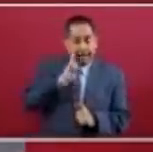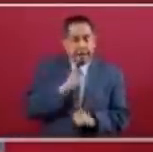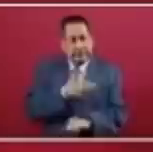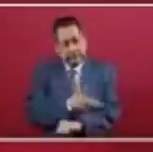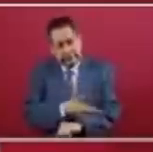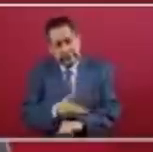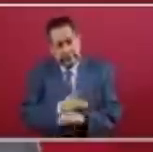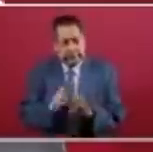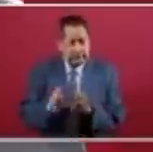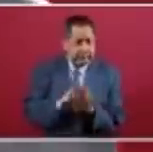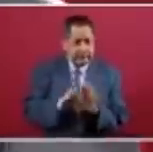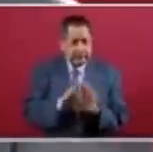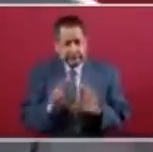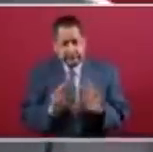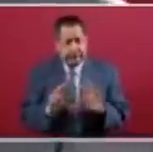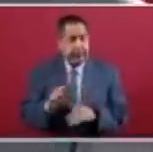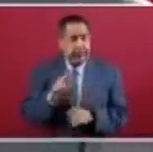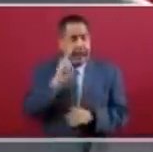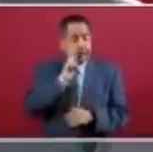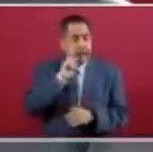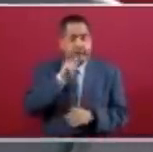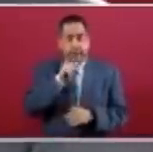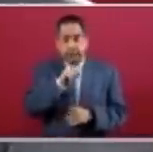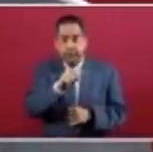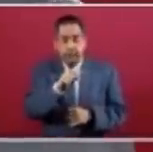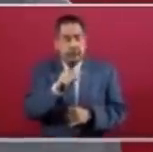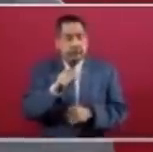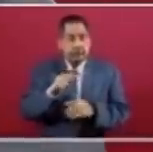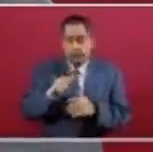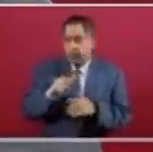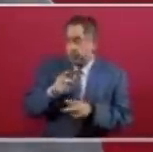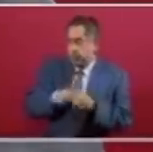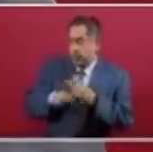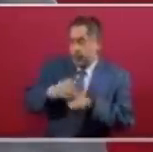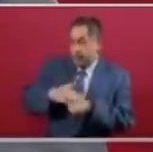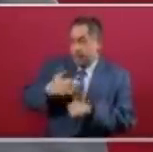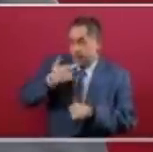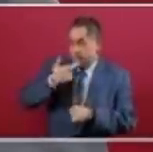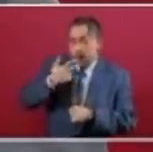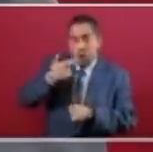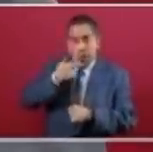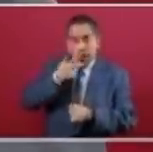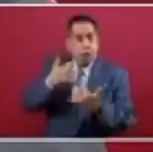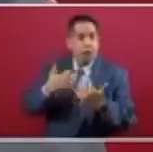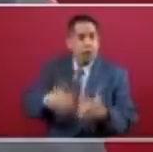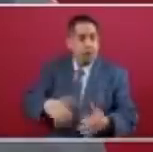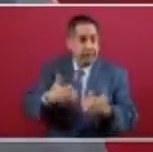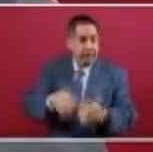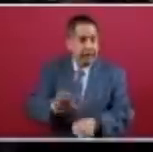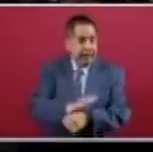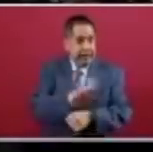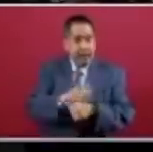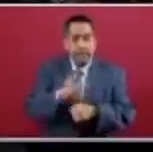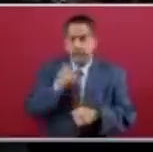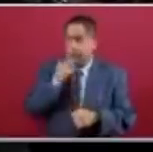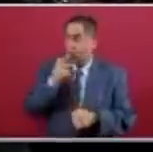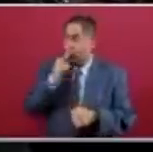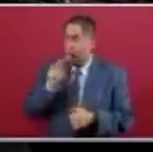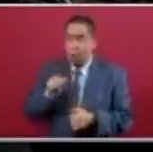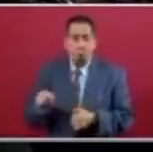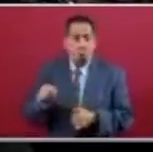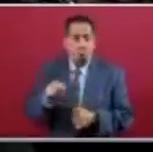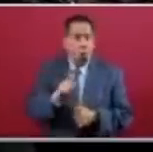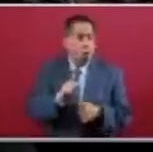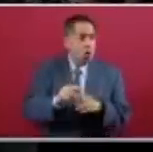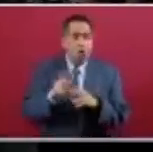posibilidades, cuando se vaya rescatando la industria eléctrica y la